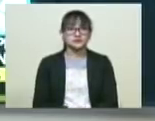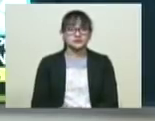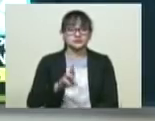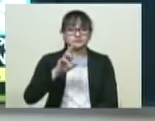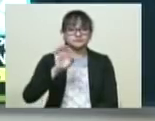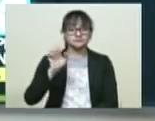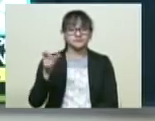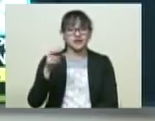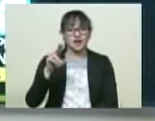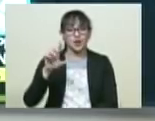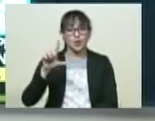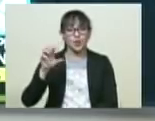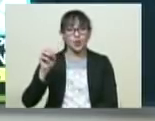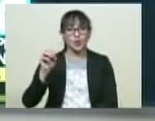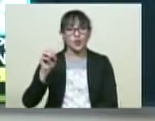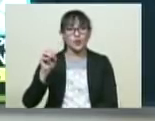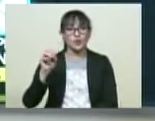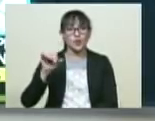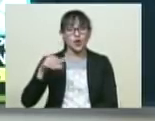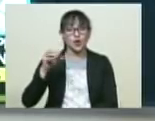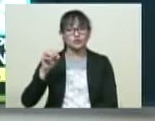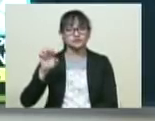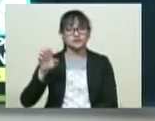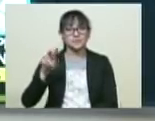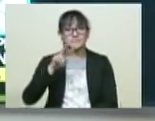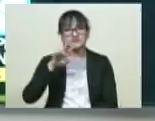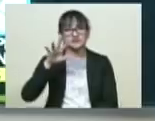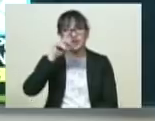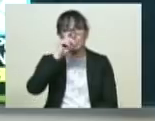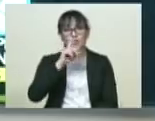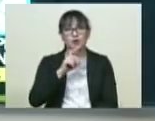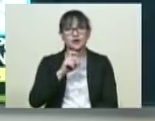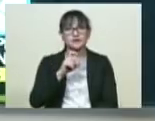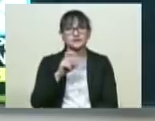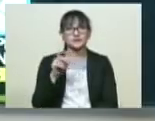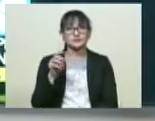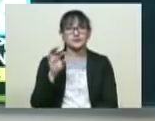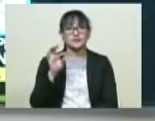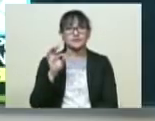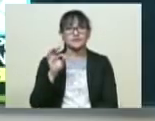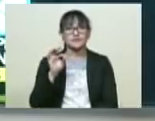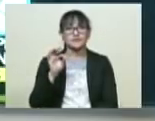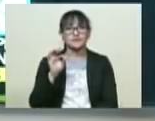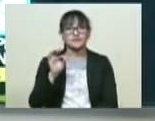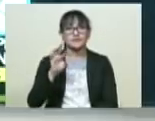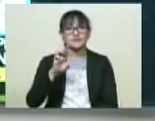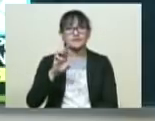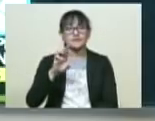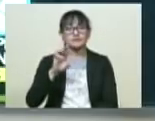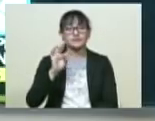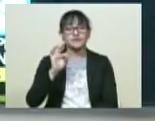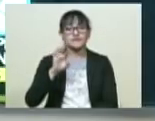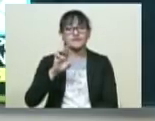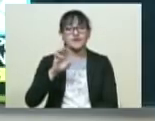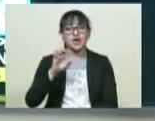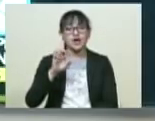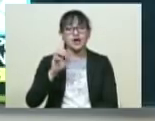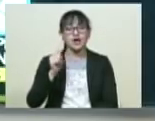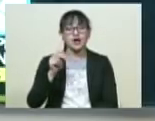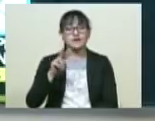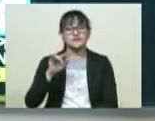José García Castro, 25 años de edad, y Fraviel Bello González, de